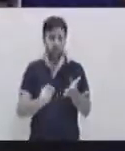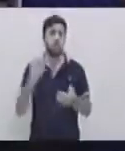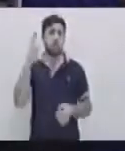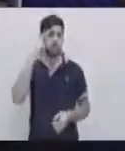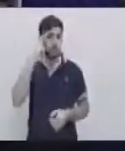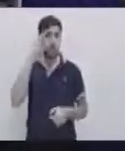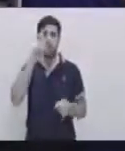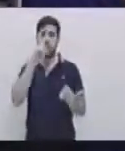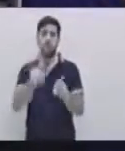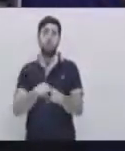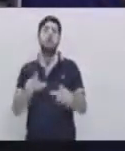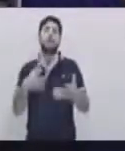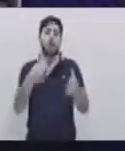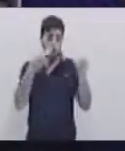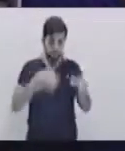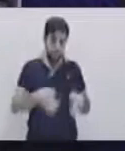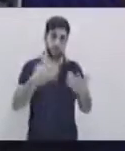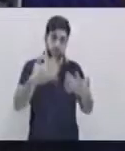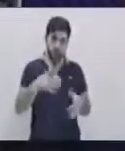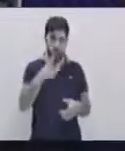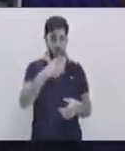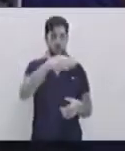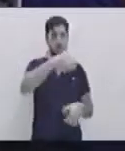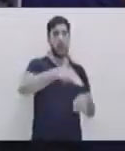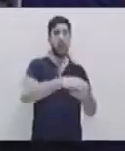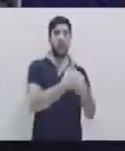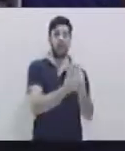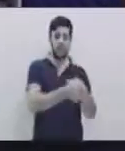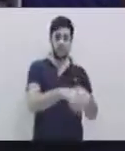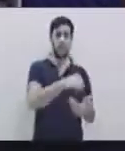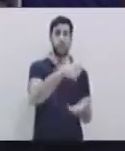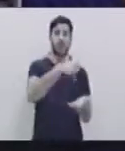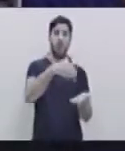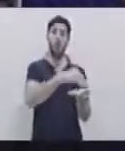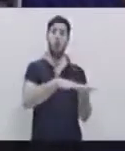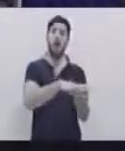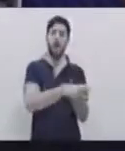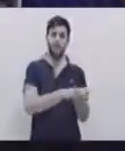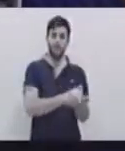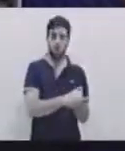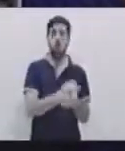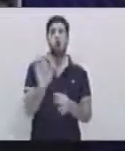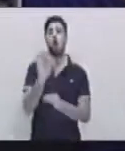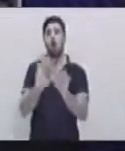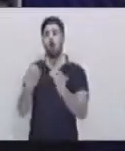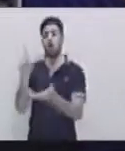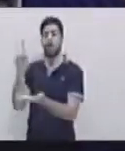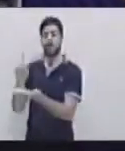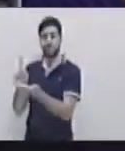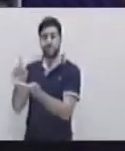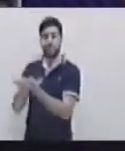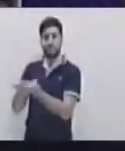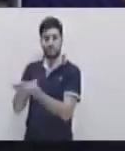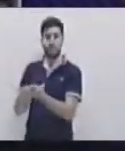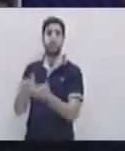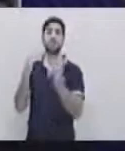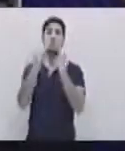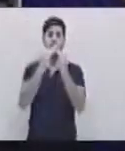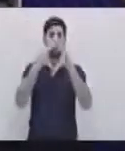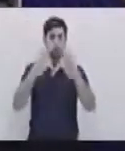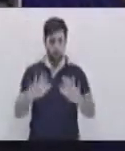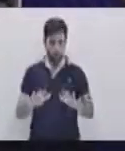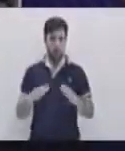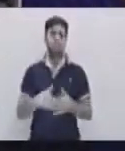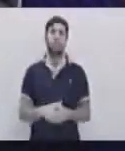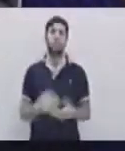Y recuerda, lávate las manos utilizando agua y jabón o un antibacterial. Quédate